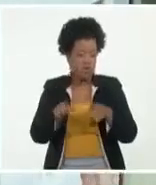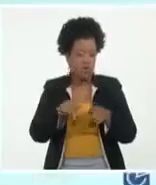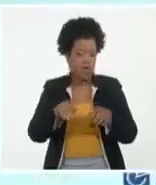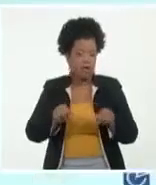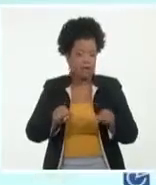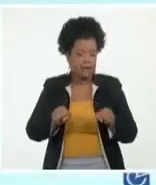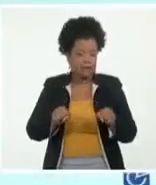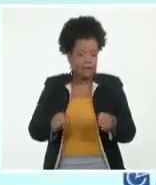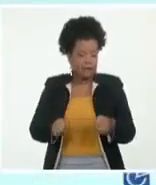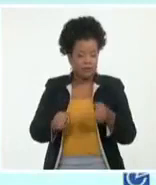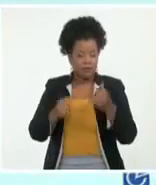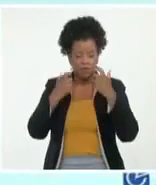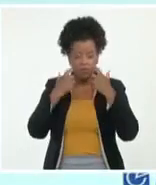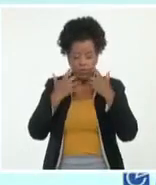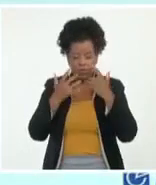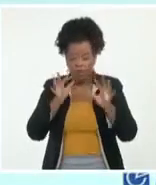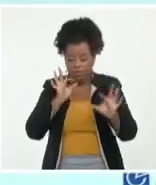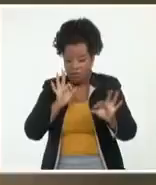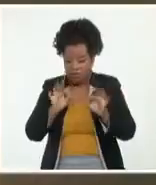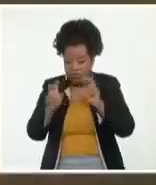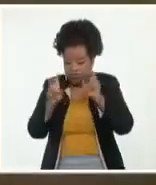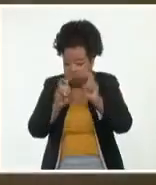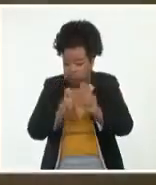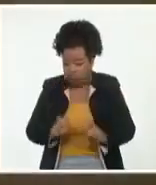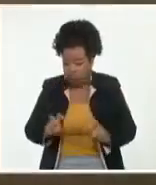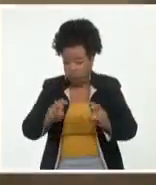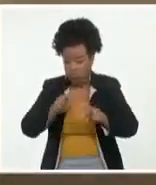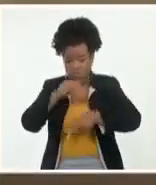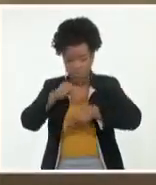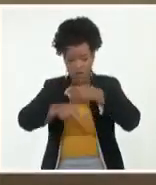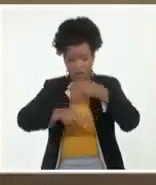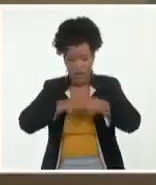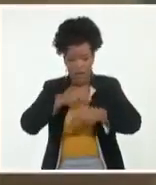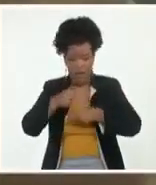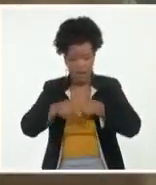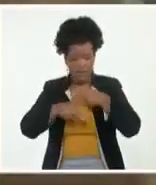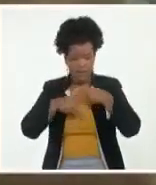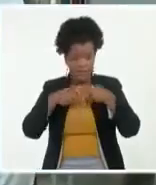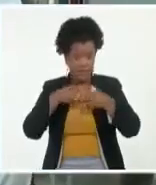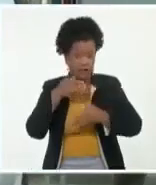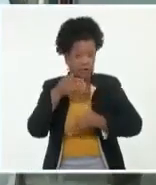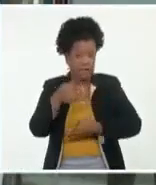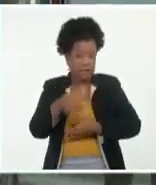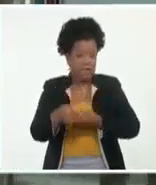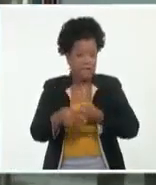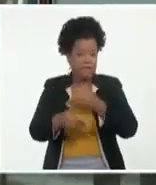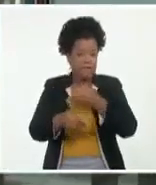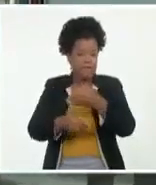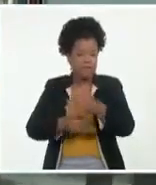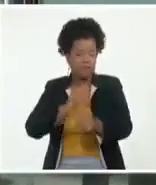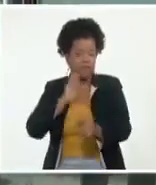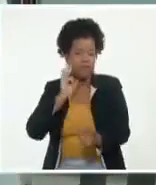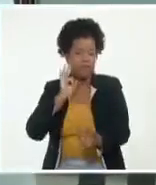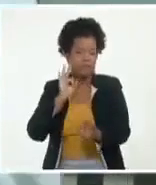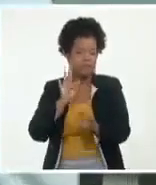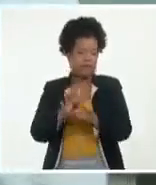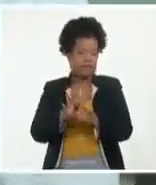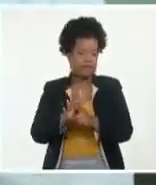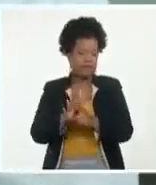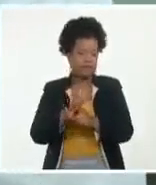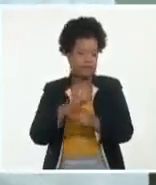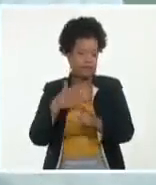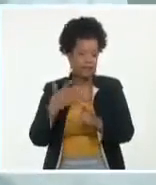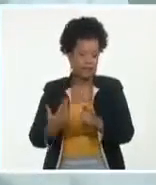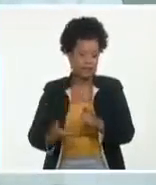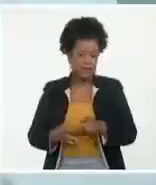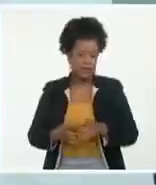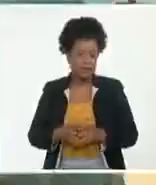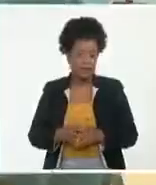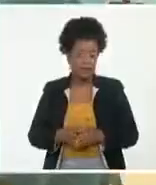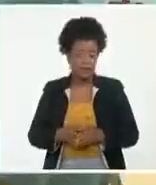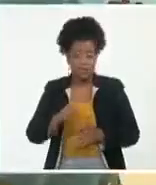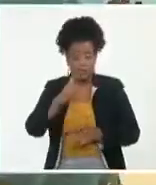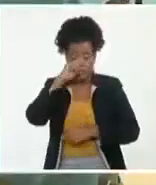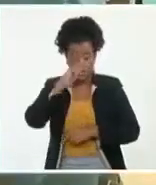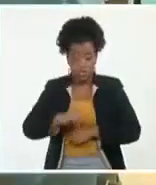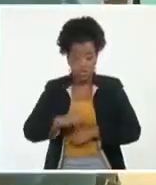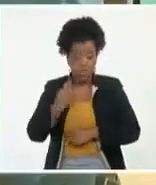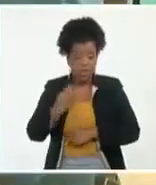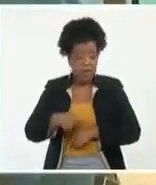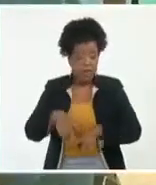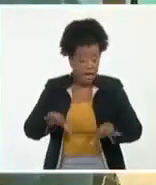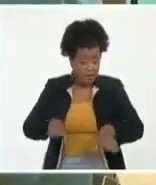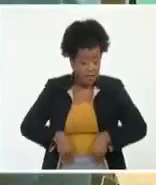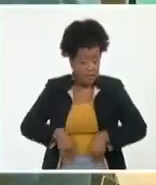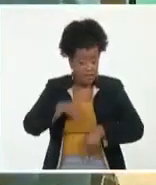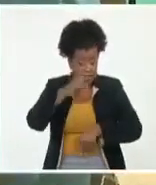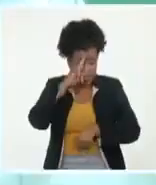Y por tanto se le realizará todo un proceso que comienza en primer lugar con el proceso de consentimiento informado. A ellos se